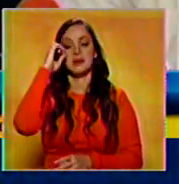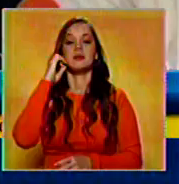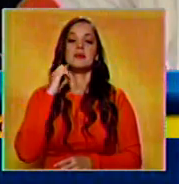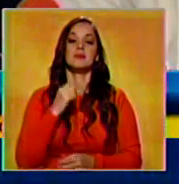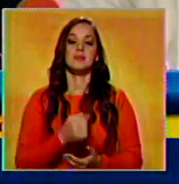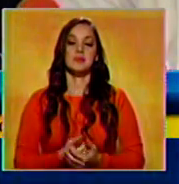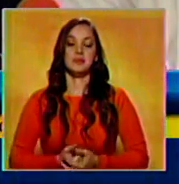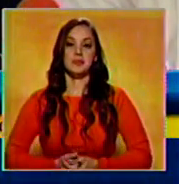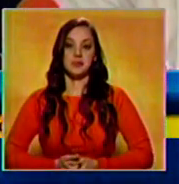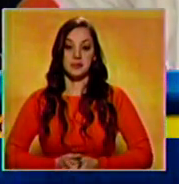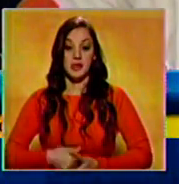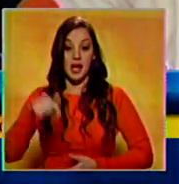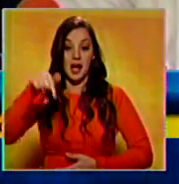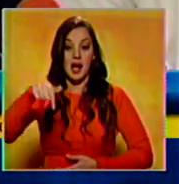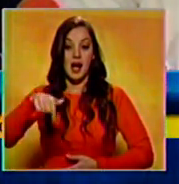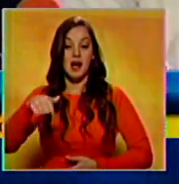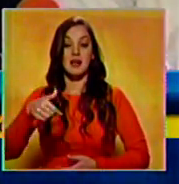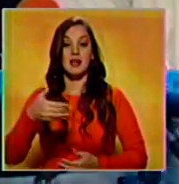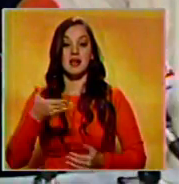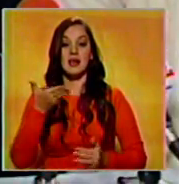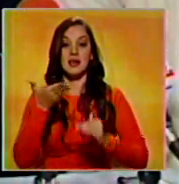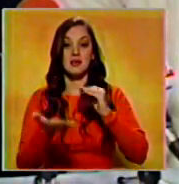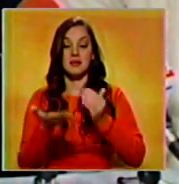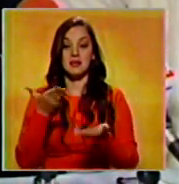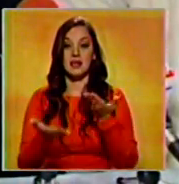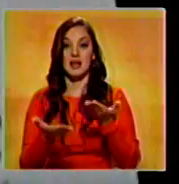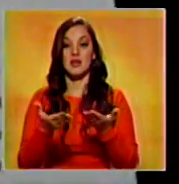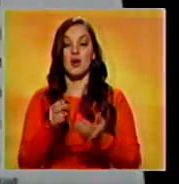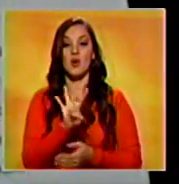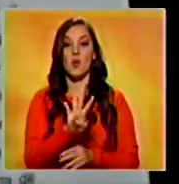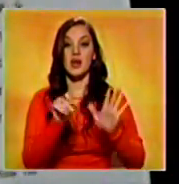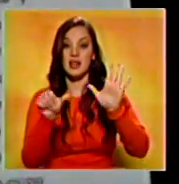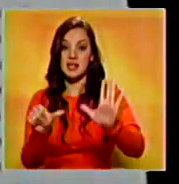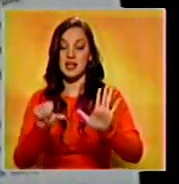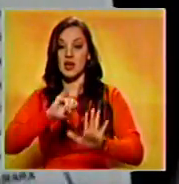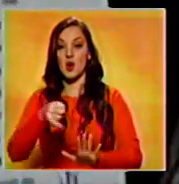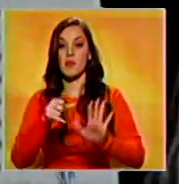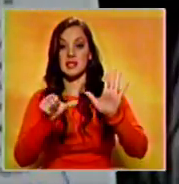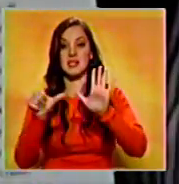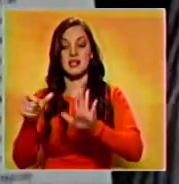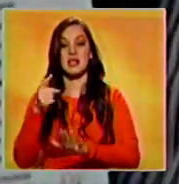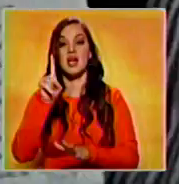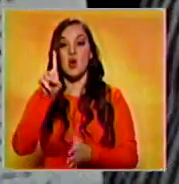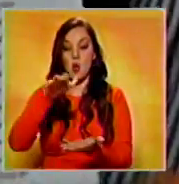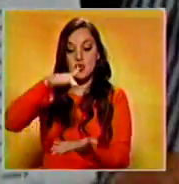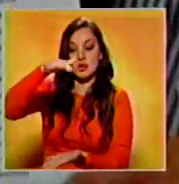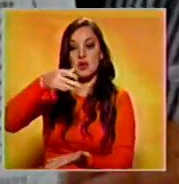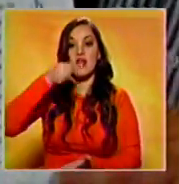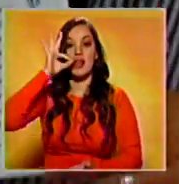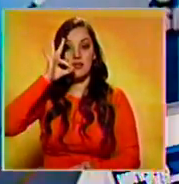está? Y aquí está regulado en 46.66. En Táchira, Javier Faría, Noticiero Venevisión.